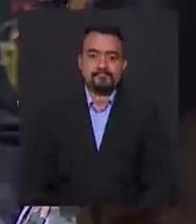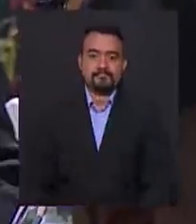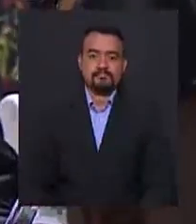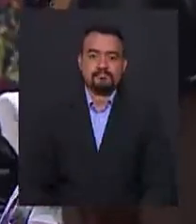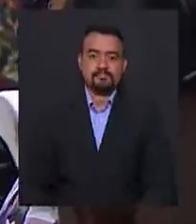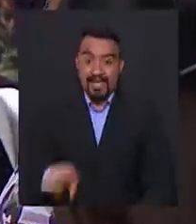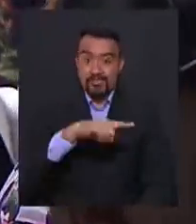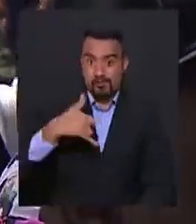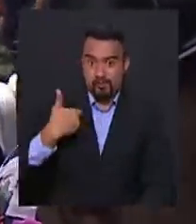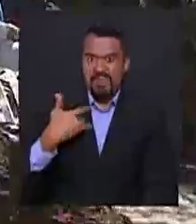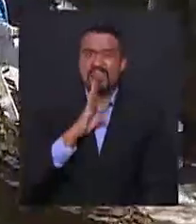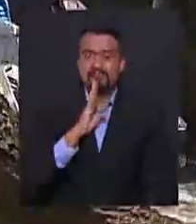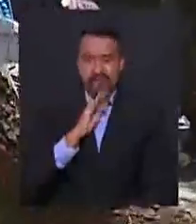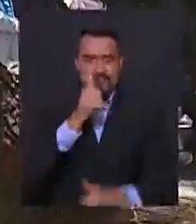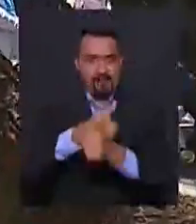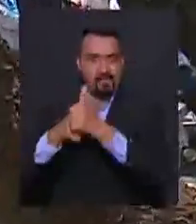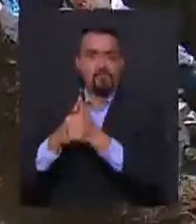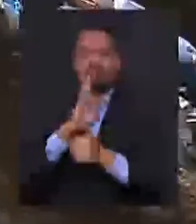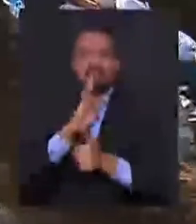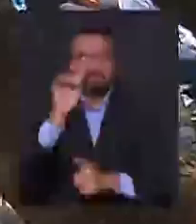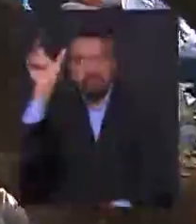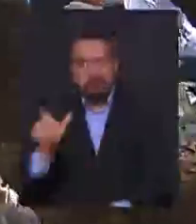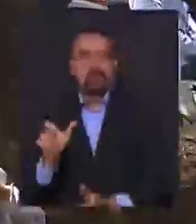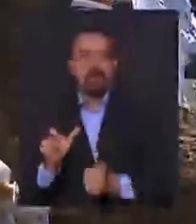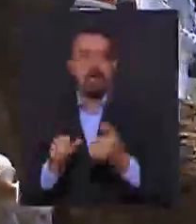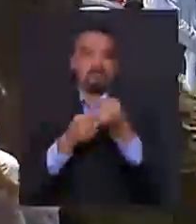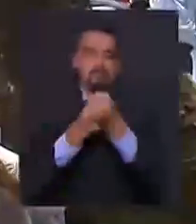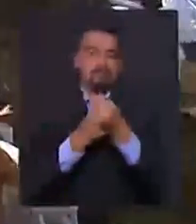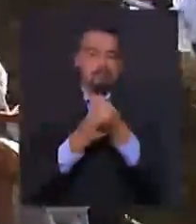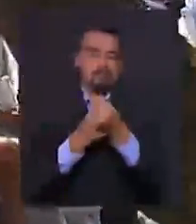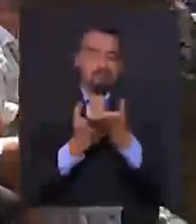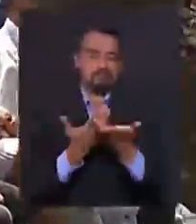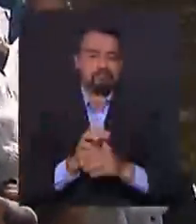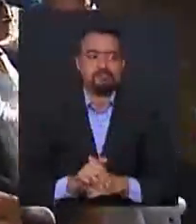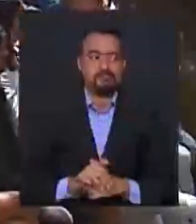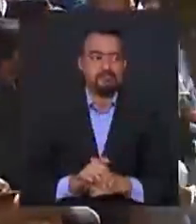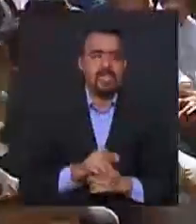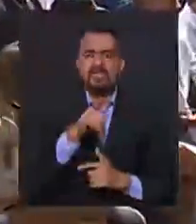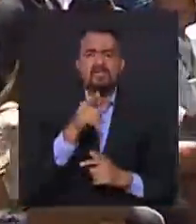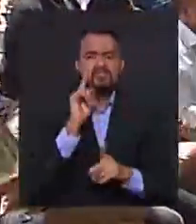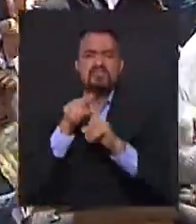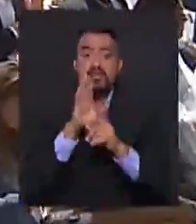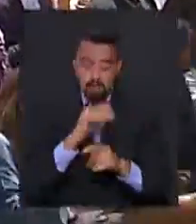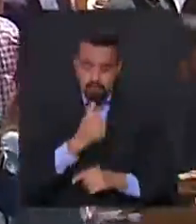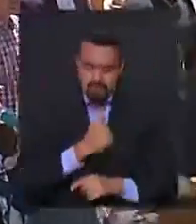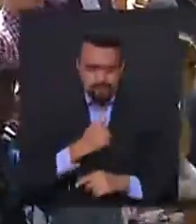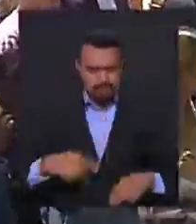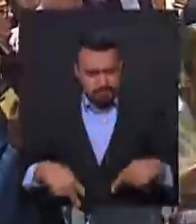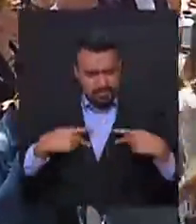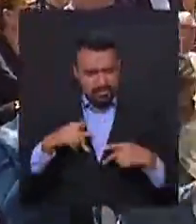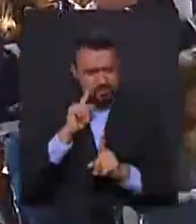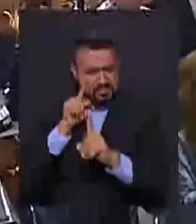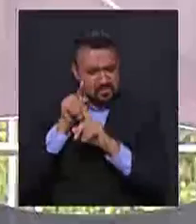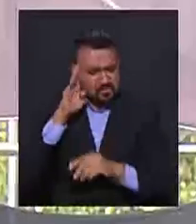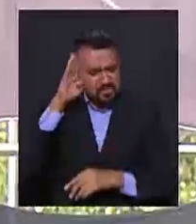Cada uno de ellos tiene un mentor, un parcero o una parcera que lo acompaña a formular un proyecto de vida junto a su